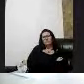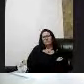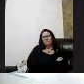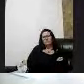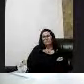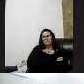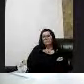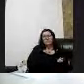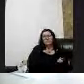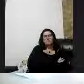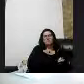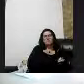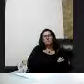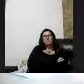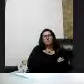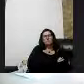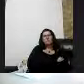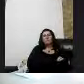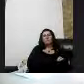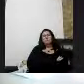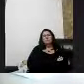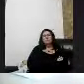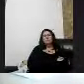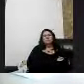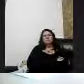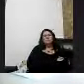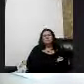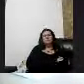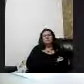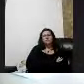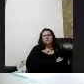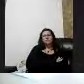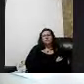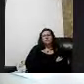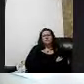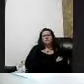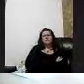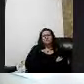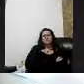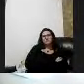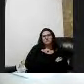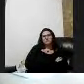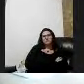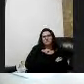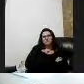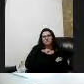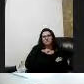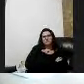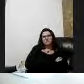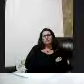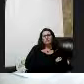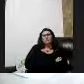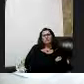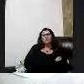Dentro de los que no usaban condón, mucho. Dentro de los que tenían más de 2 parejas, mucho. Y después lo otro,